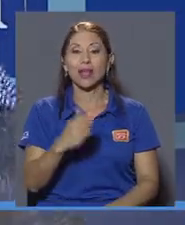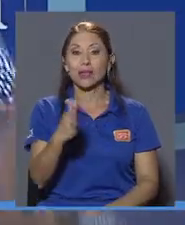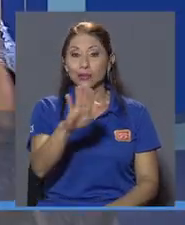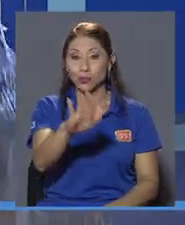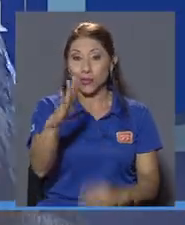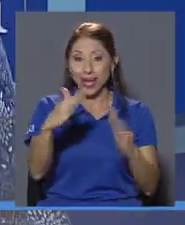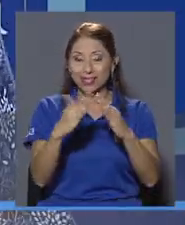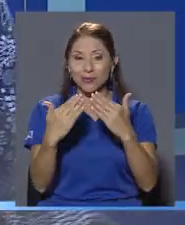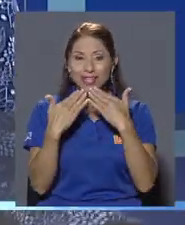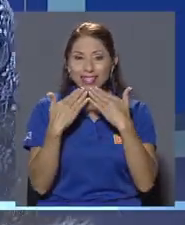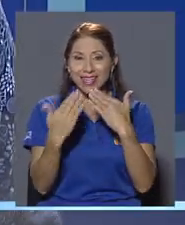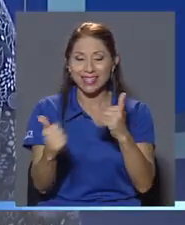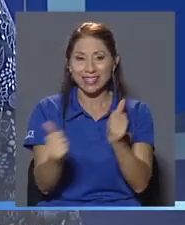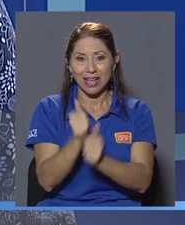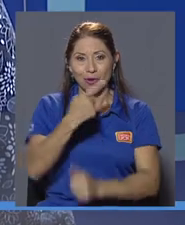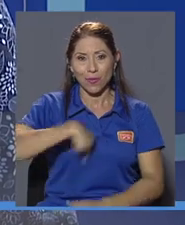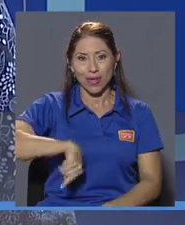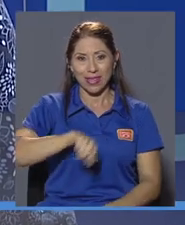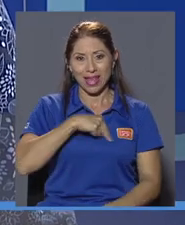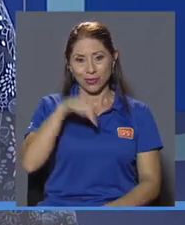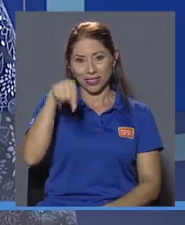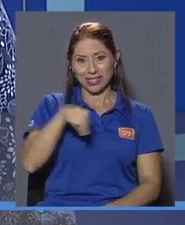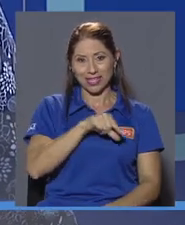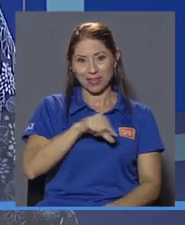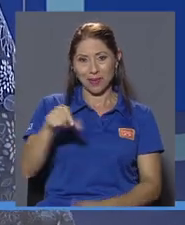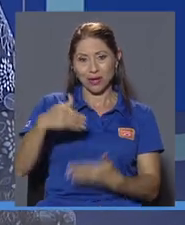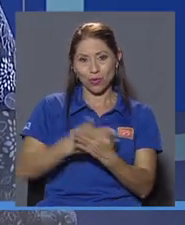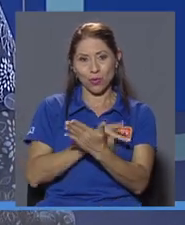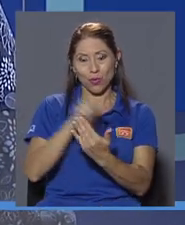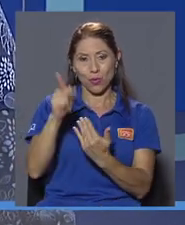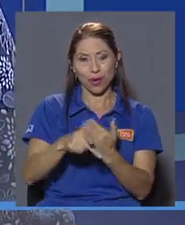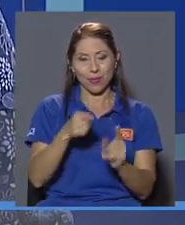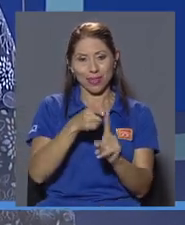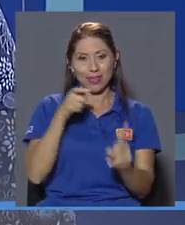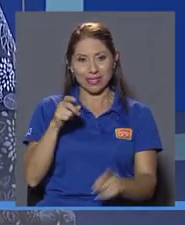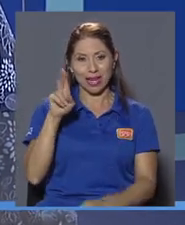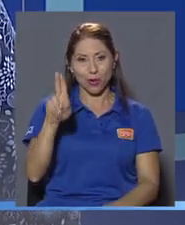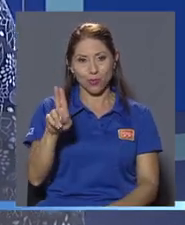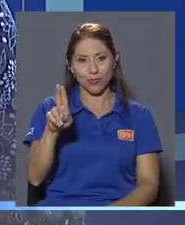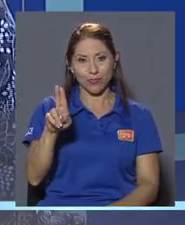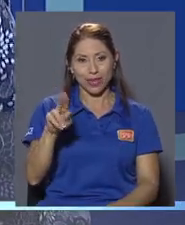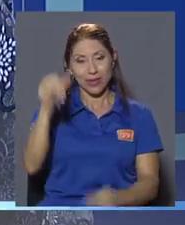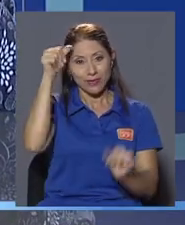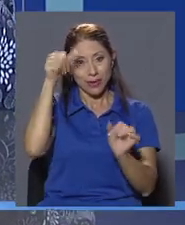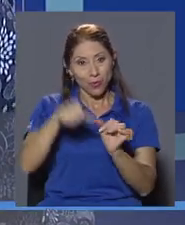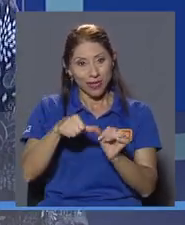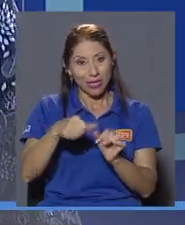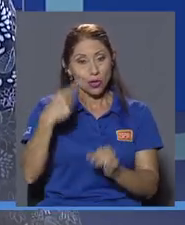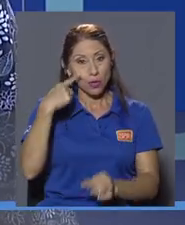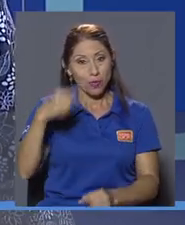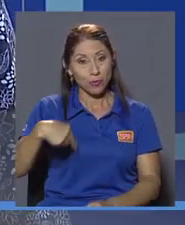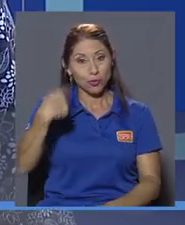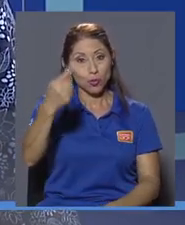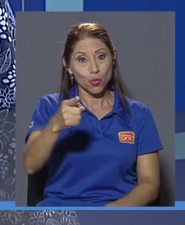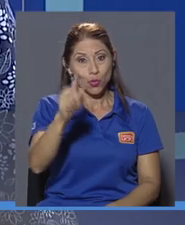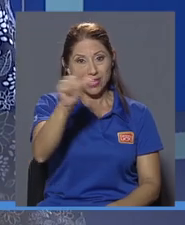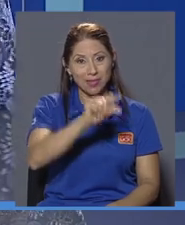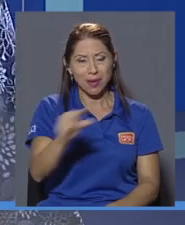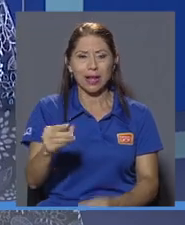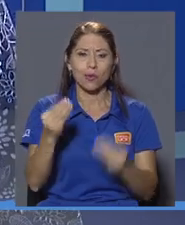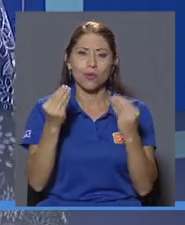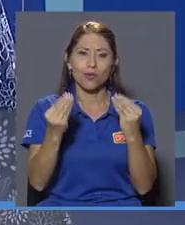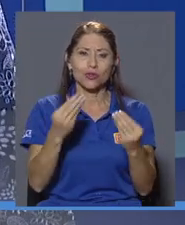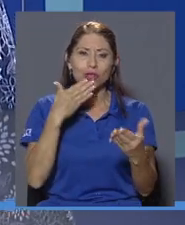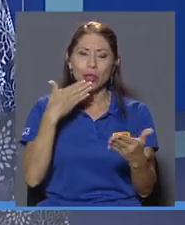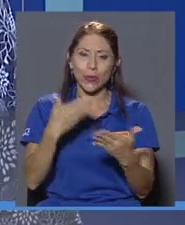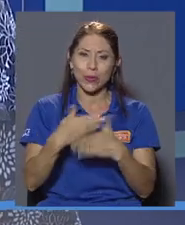en su casa muchísimas gracias por habernos acompañado esta semana en una nueva edición desde la uba recuerden nos vemos a la vuelta de una semana con